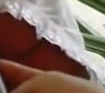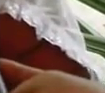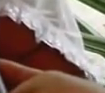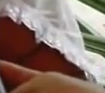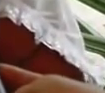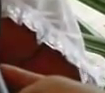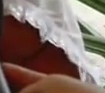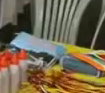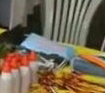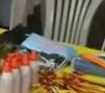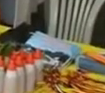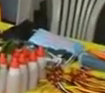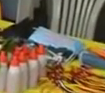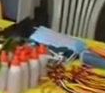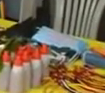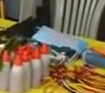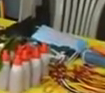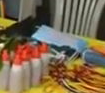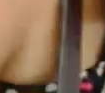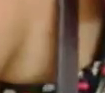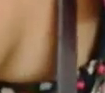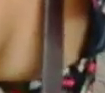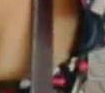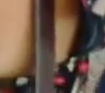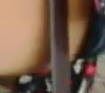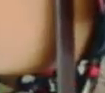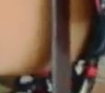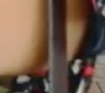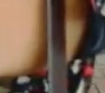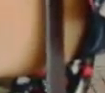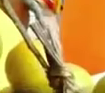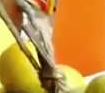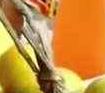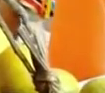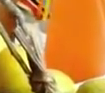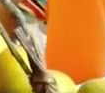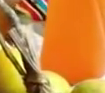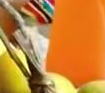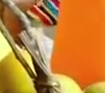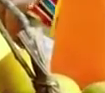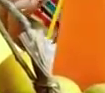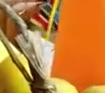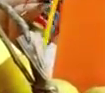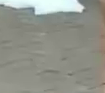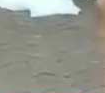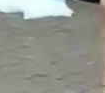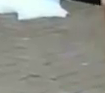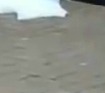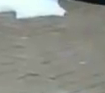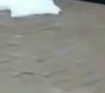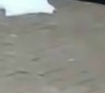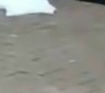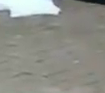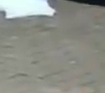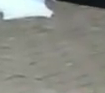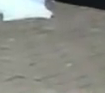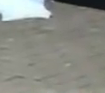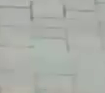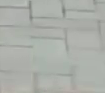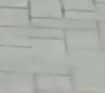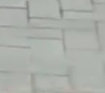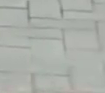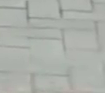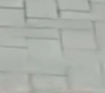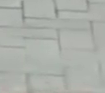y no la queremos perder. Quienes recorrían los diversos stands se mostraban interesados en saber más de los áchilas, que en su traducción al español